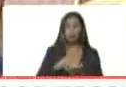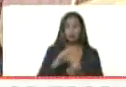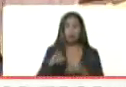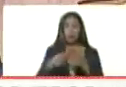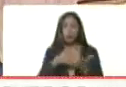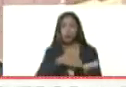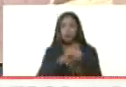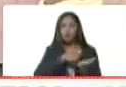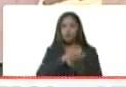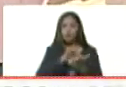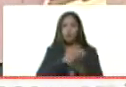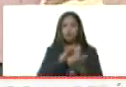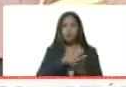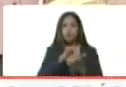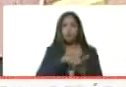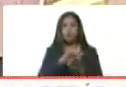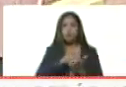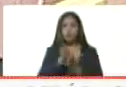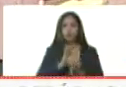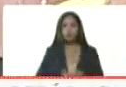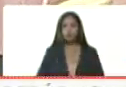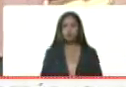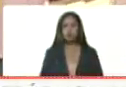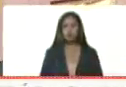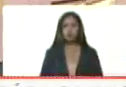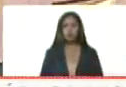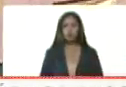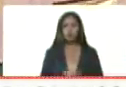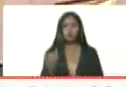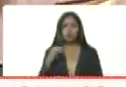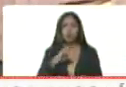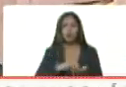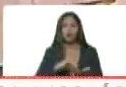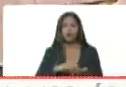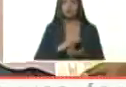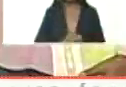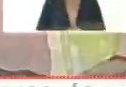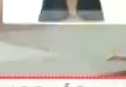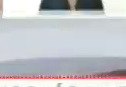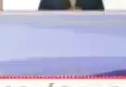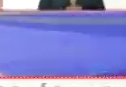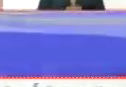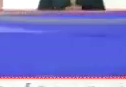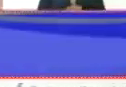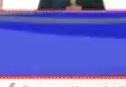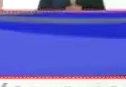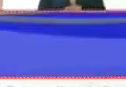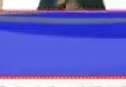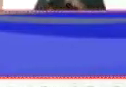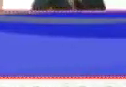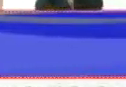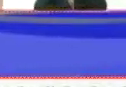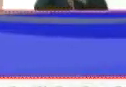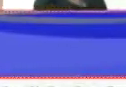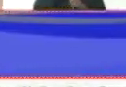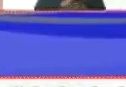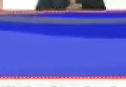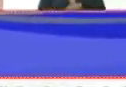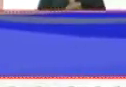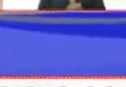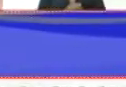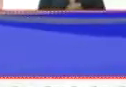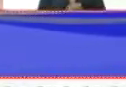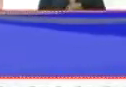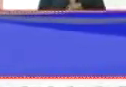que hay en venezuela que hay en miranda estas son empresas que crecieron al calor de la revolución son empresas privadas y que con todo este